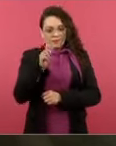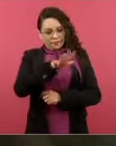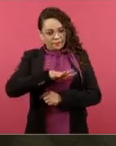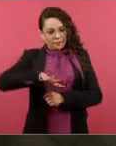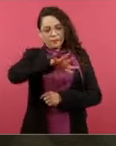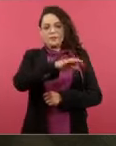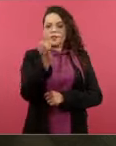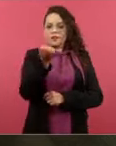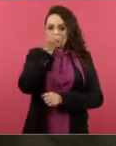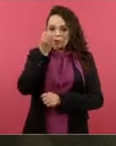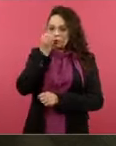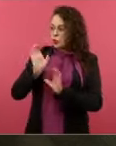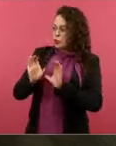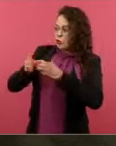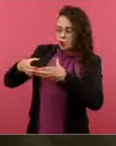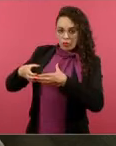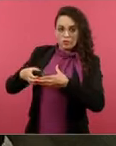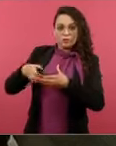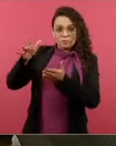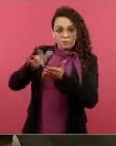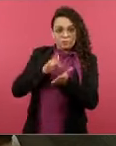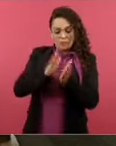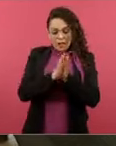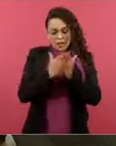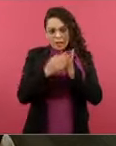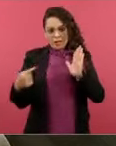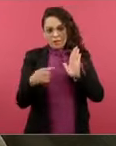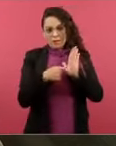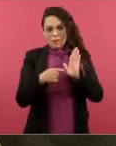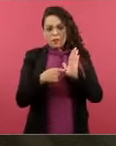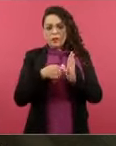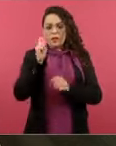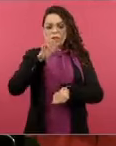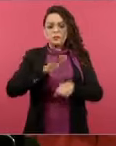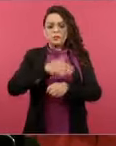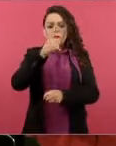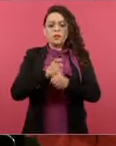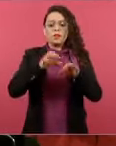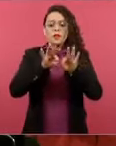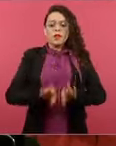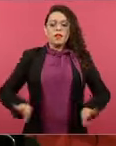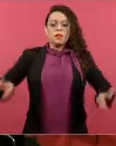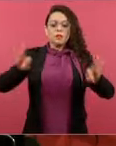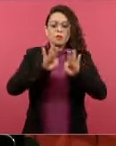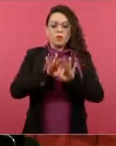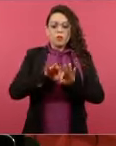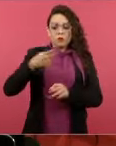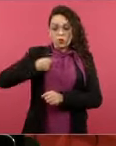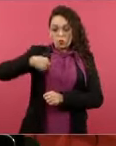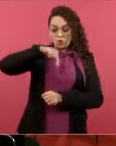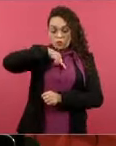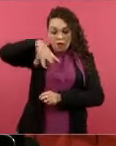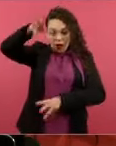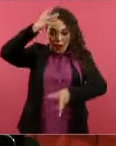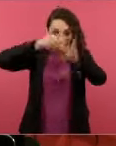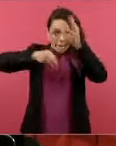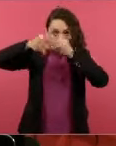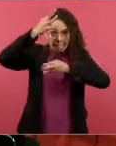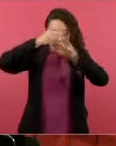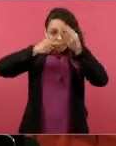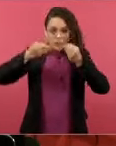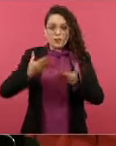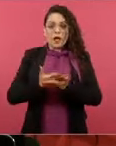este libro privilegia totalmente la salida de nuestros saberes a la